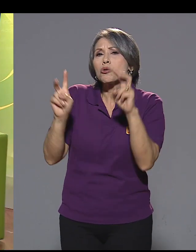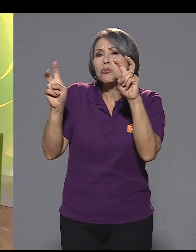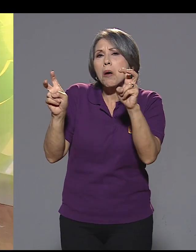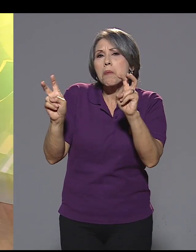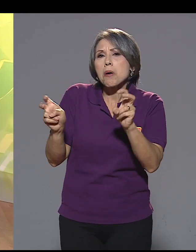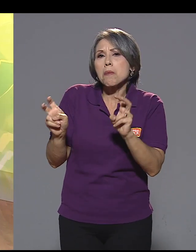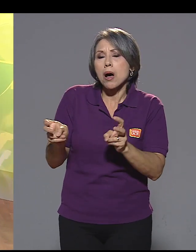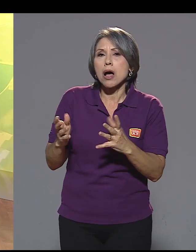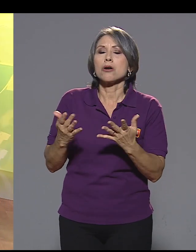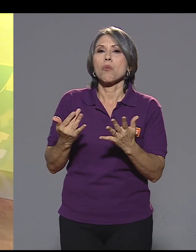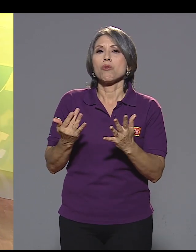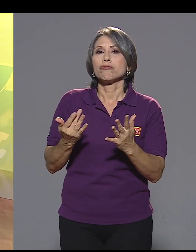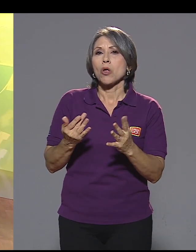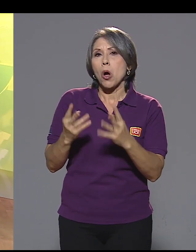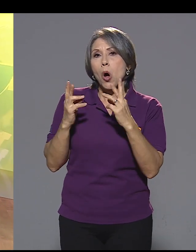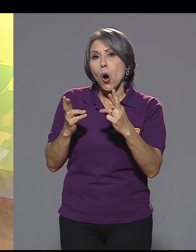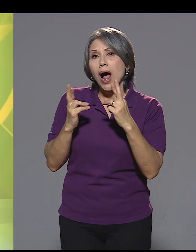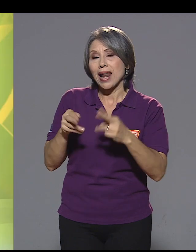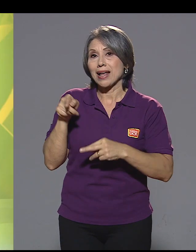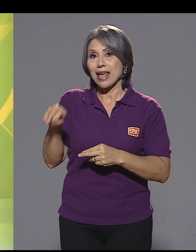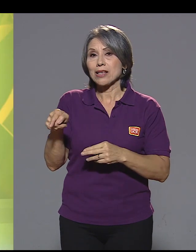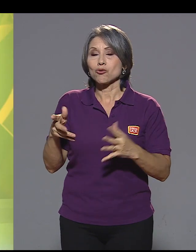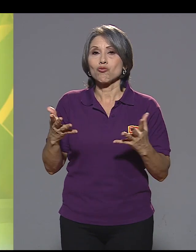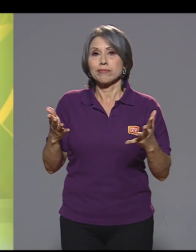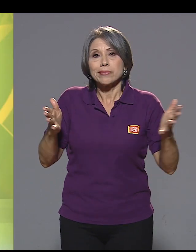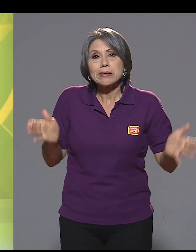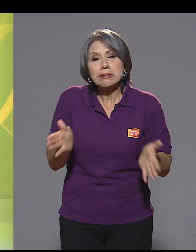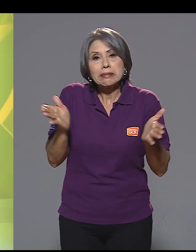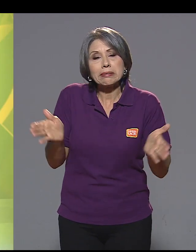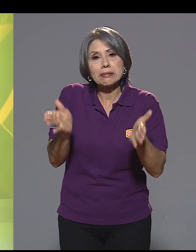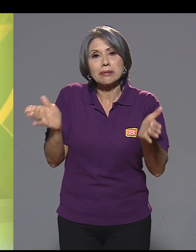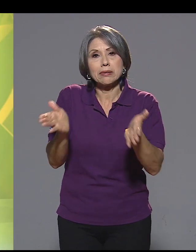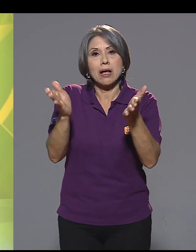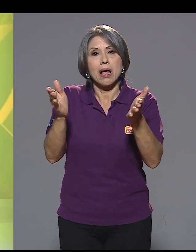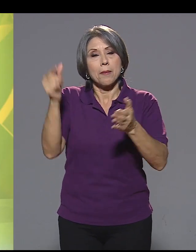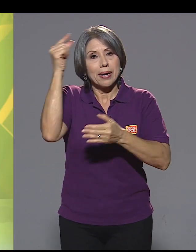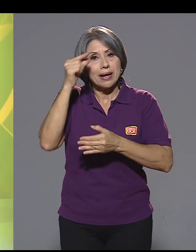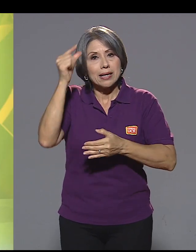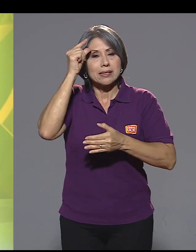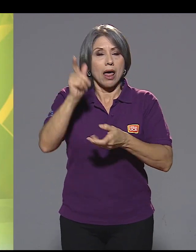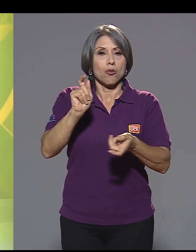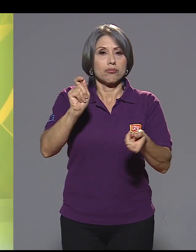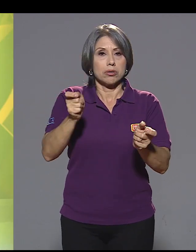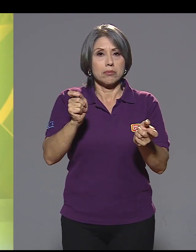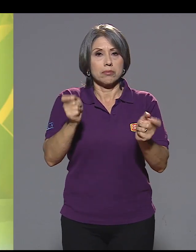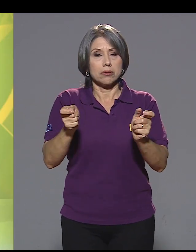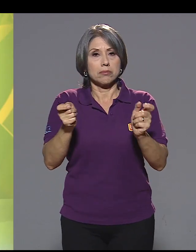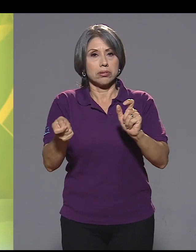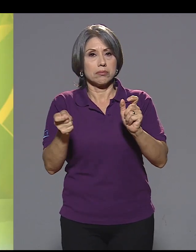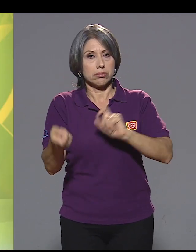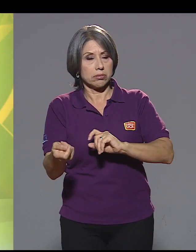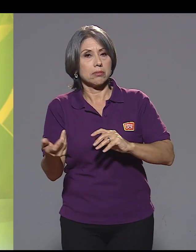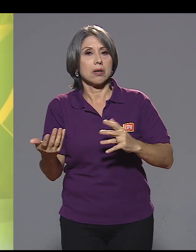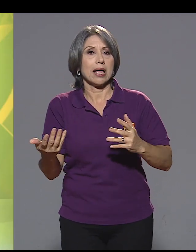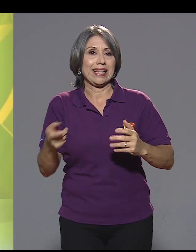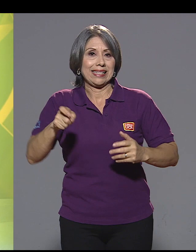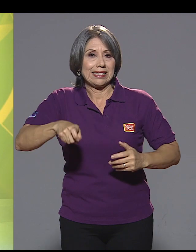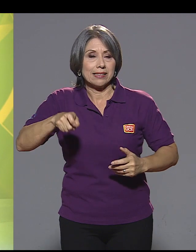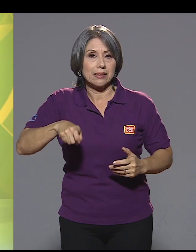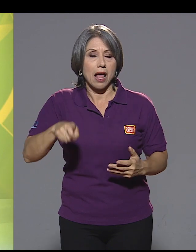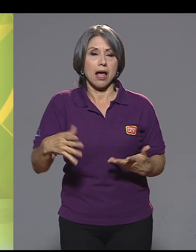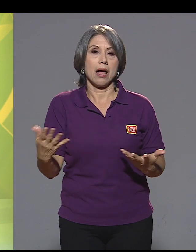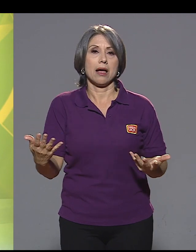el tema, ¿verdad, Damaris? Y ojalá que eso también sea motivación para que el Estado haga las modificaciones,